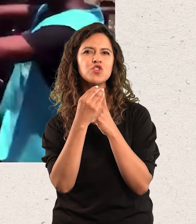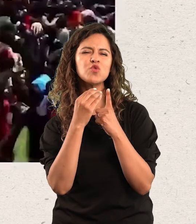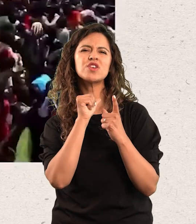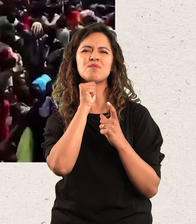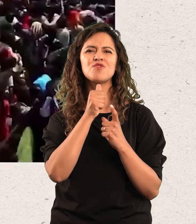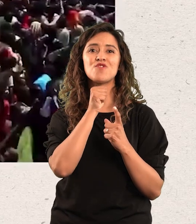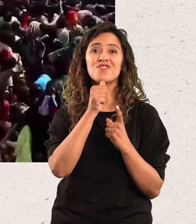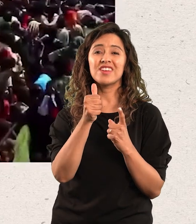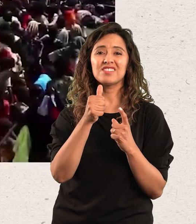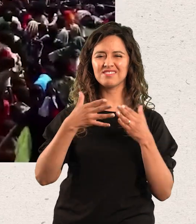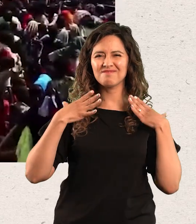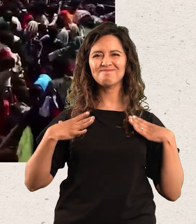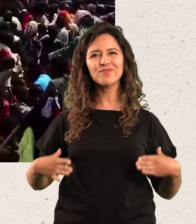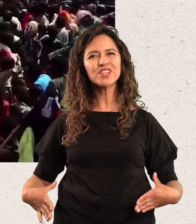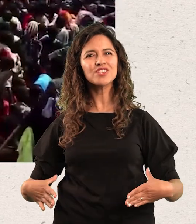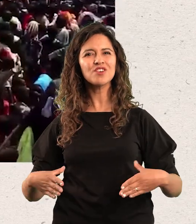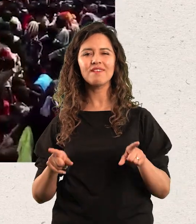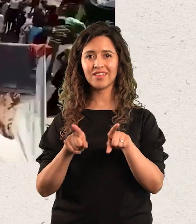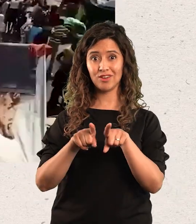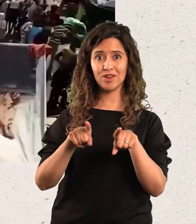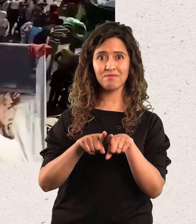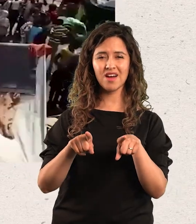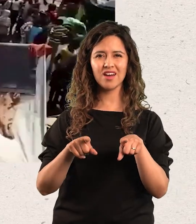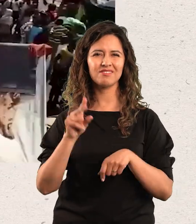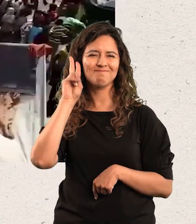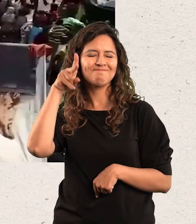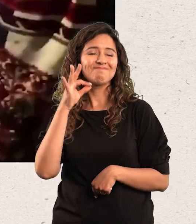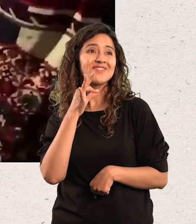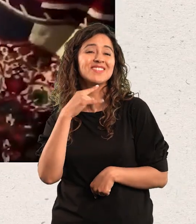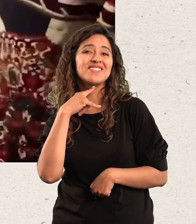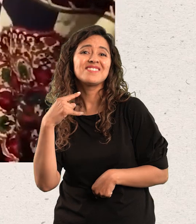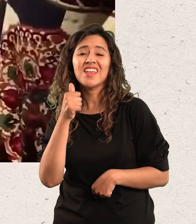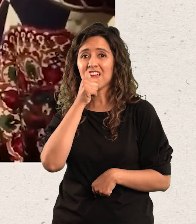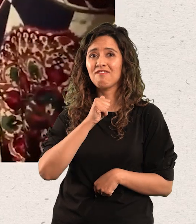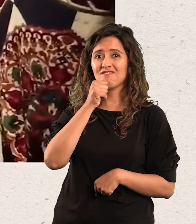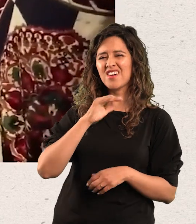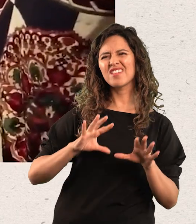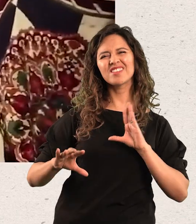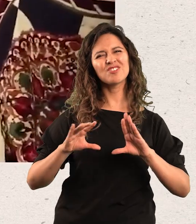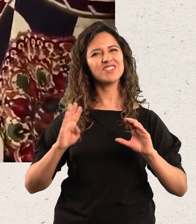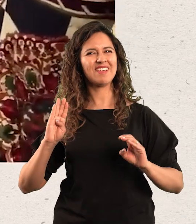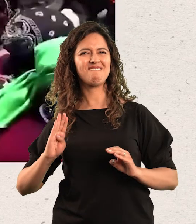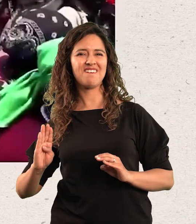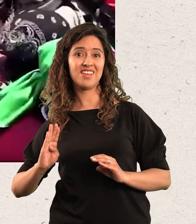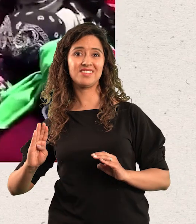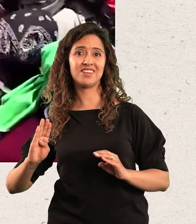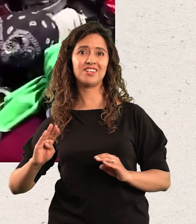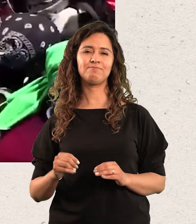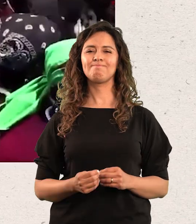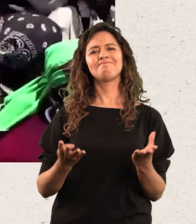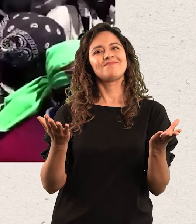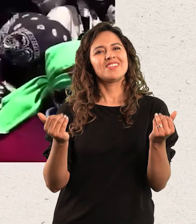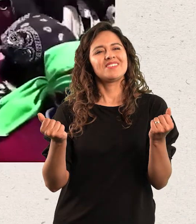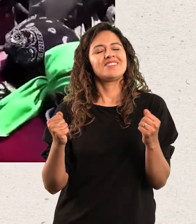pobreza, la condición de los hermanos, sin mencionar que les faltan los servicios más básicos. Su